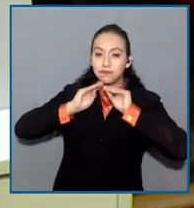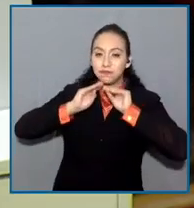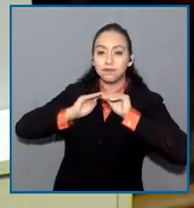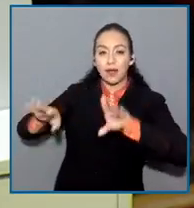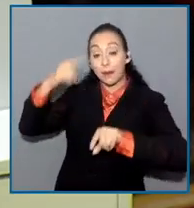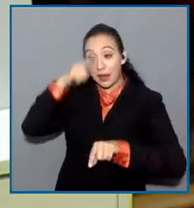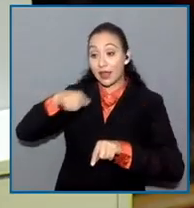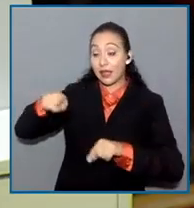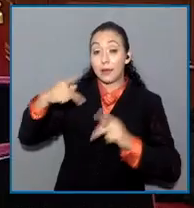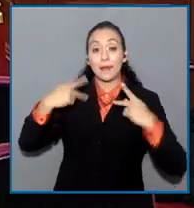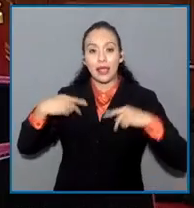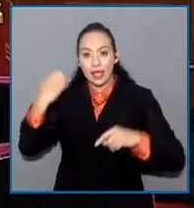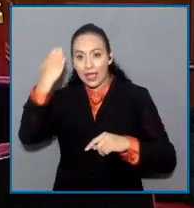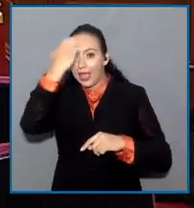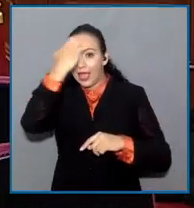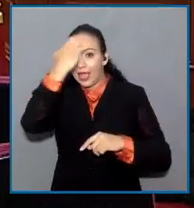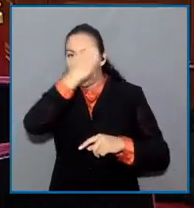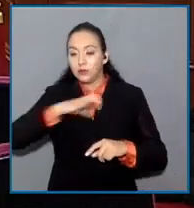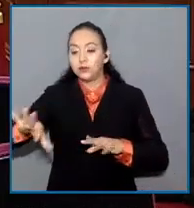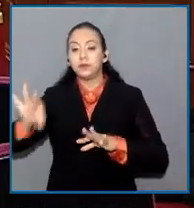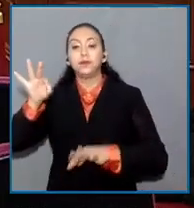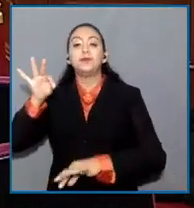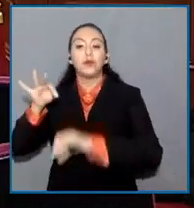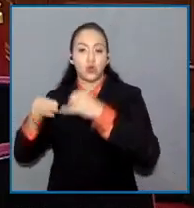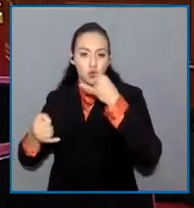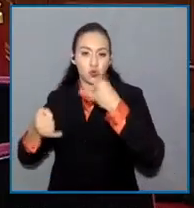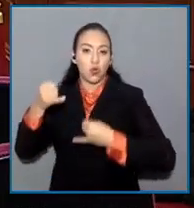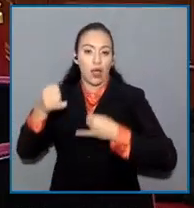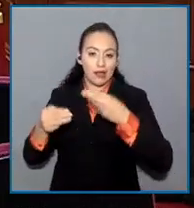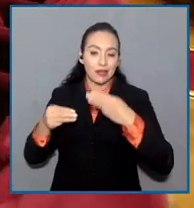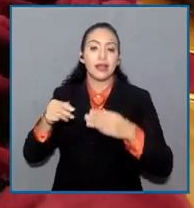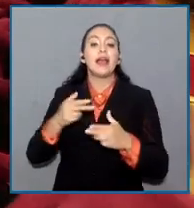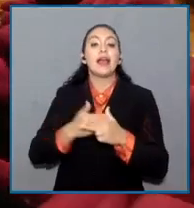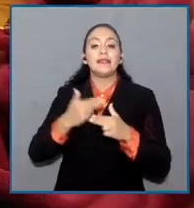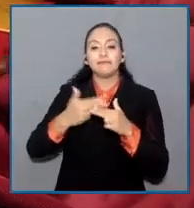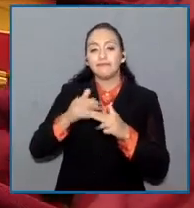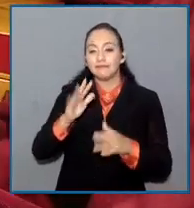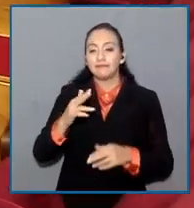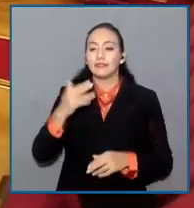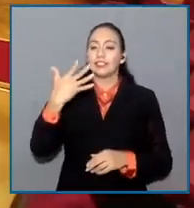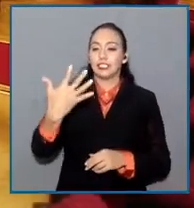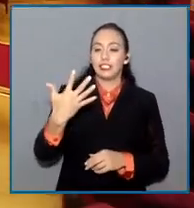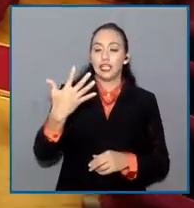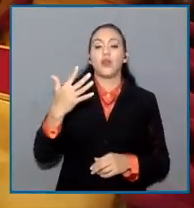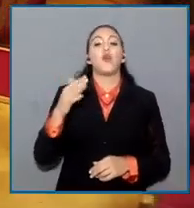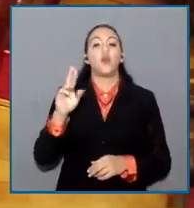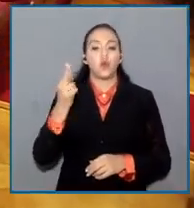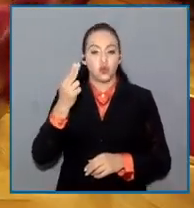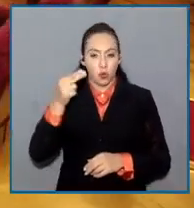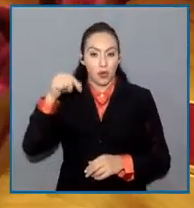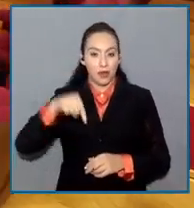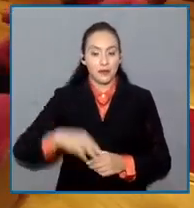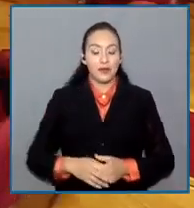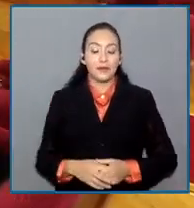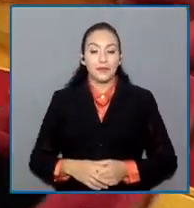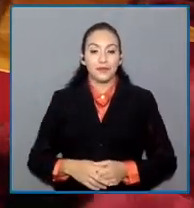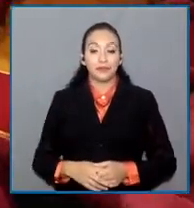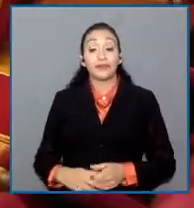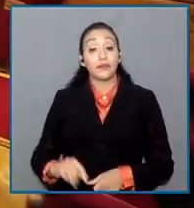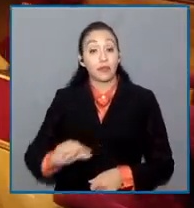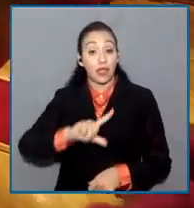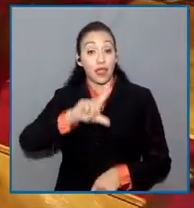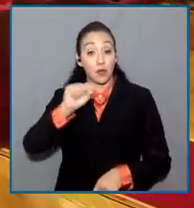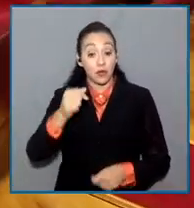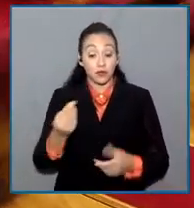evaluación y selección de postulantes a más tardar el próximo 5 de noviembre. Definirá los listados de